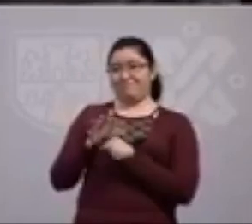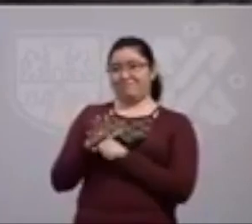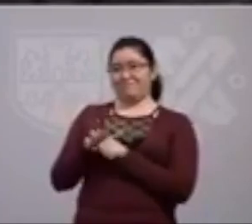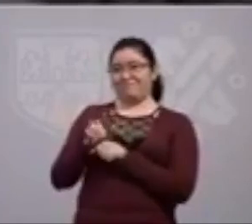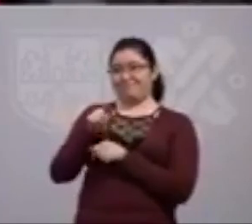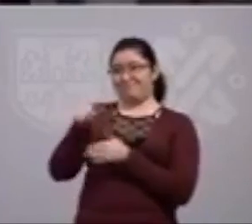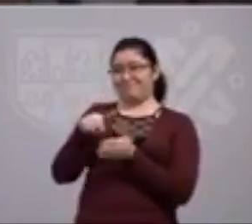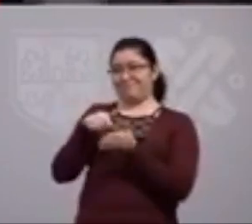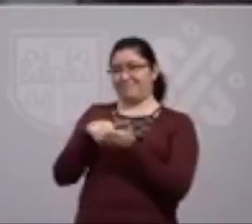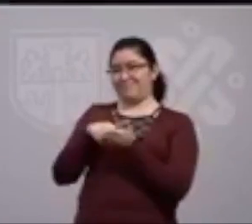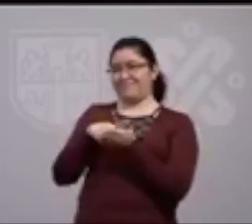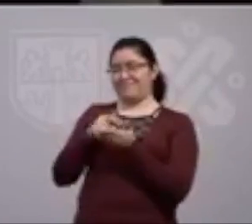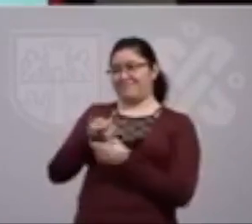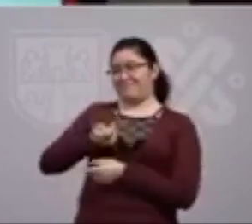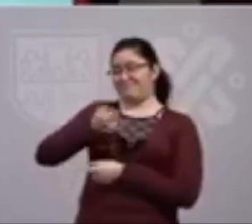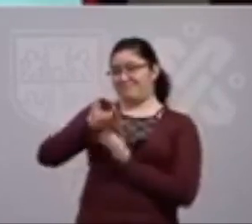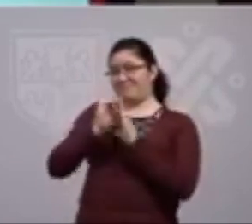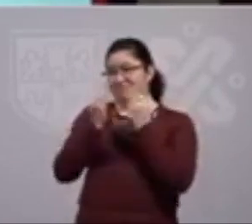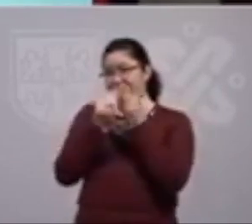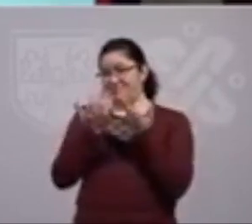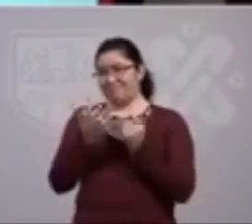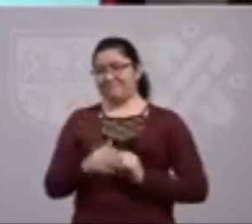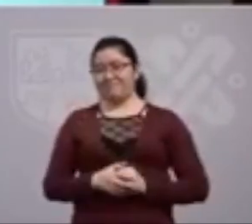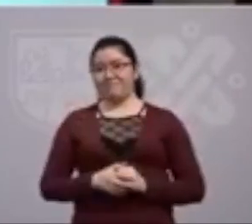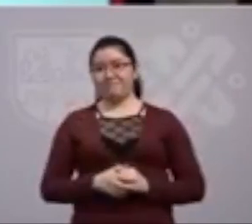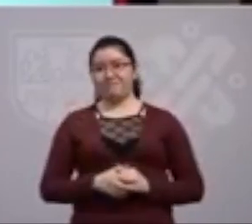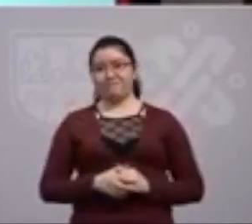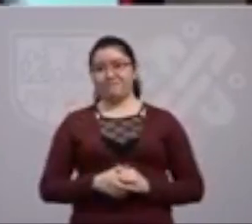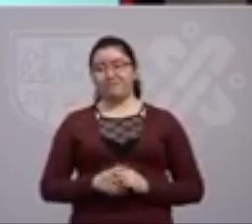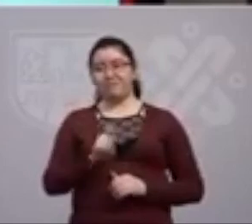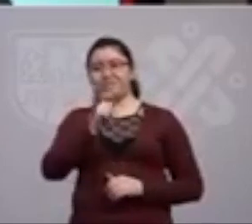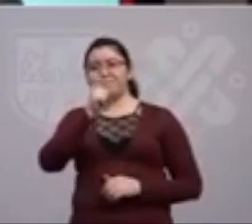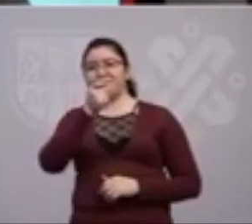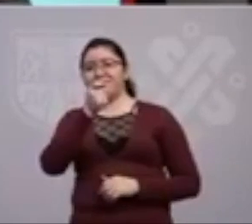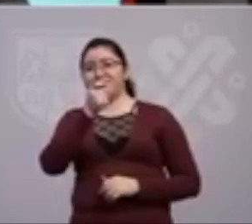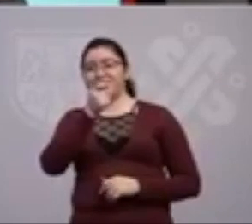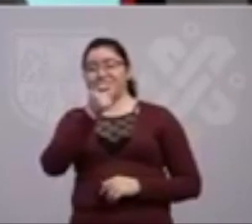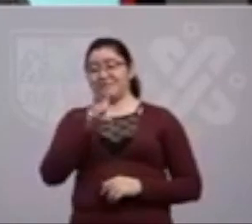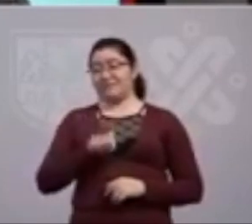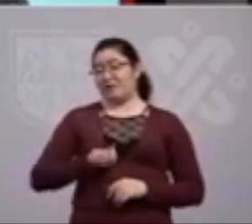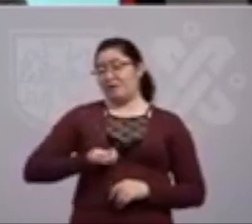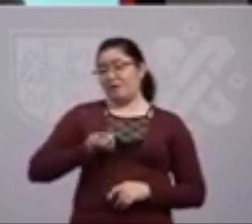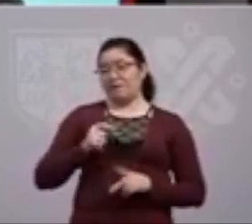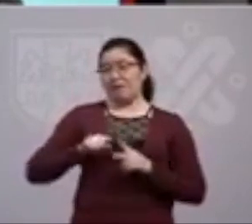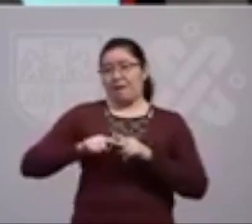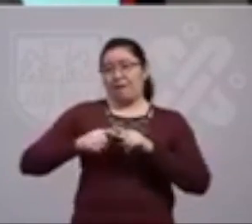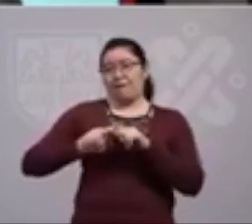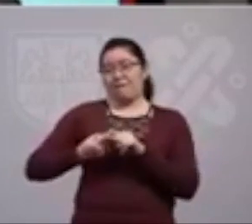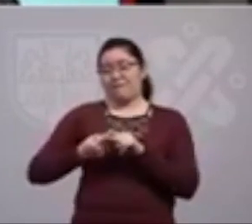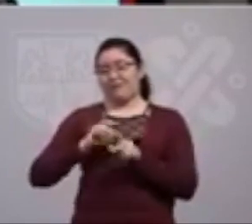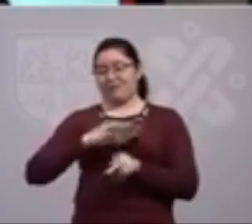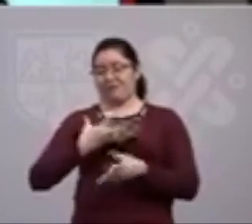las hospitalizaciones aquí en la Ciudad de México, el viernes va a anunciar, dijo, nuevas medidas de contención y también,